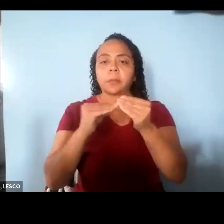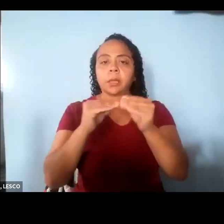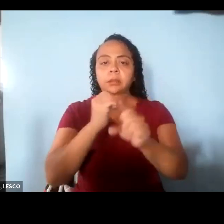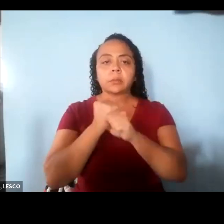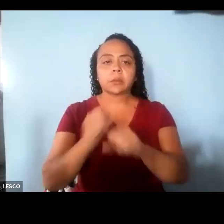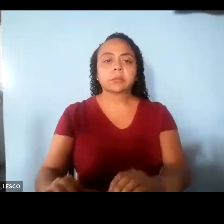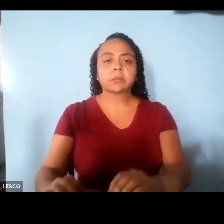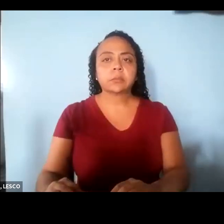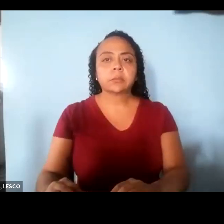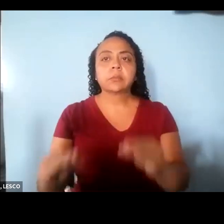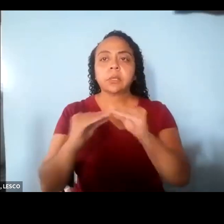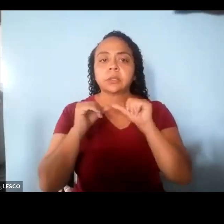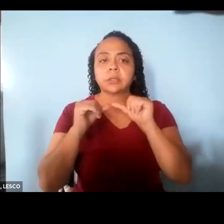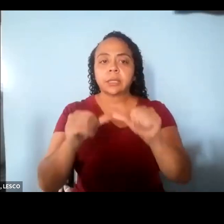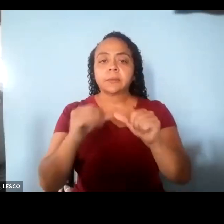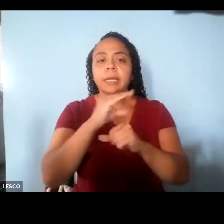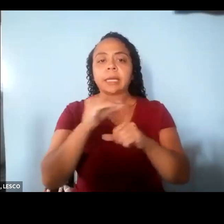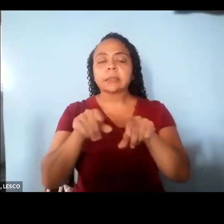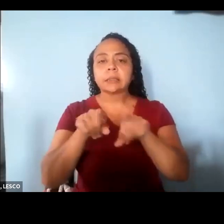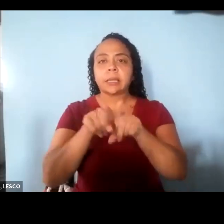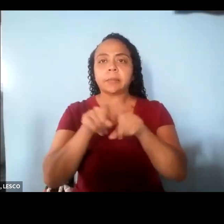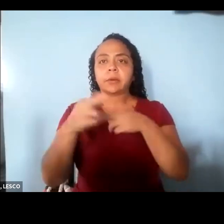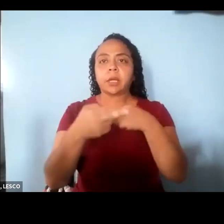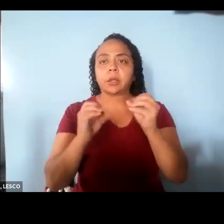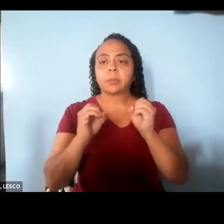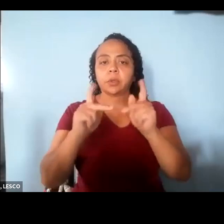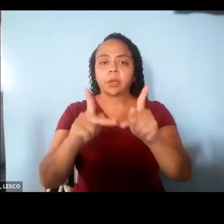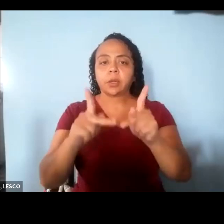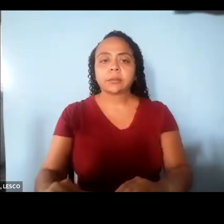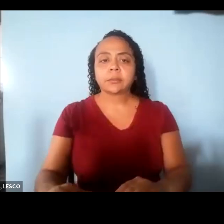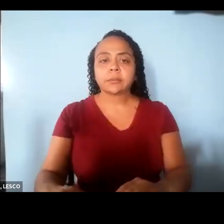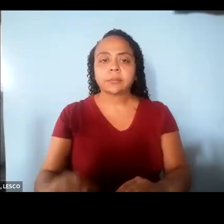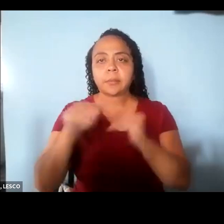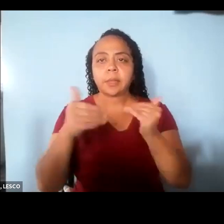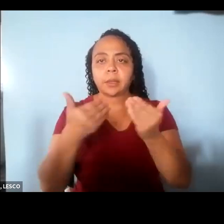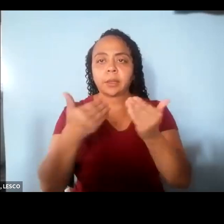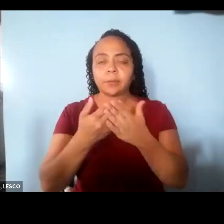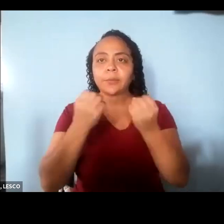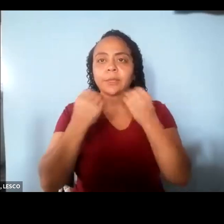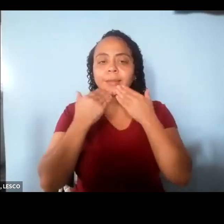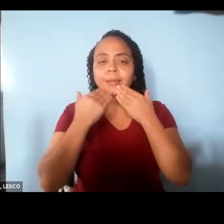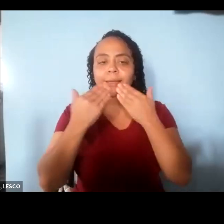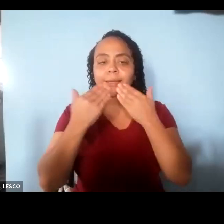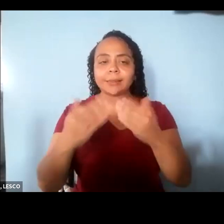sostenible y más resilientes y sobre todo una región de oportunidades para todos muchísimas gracias